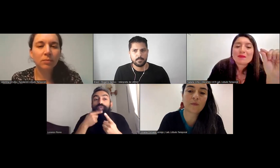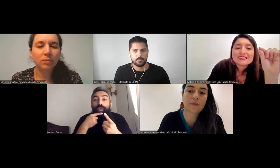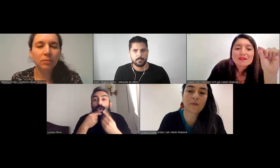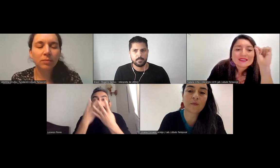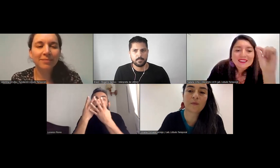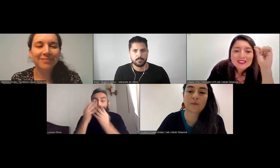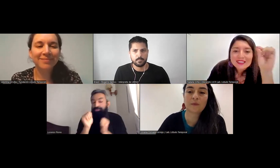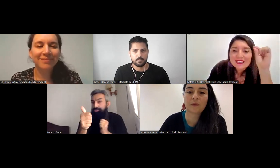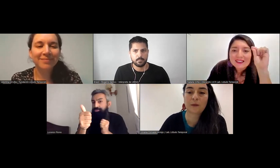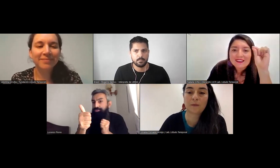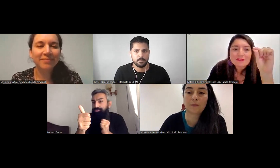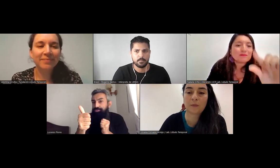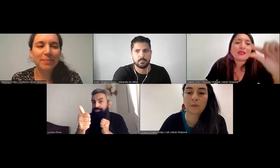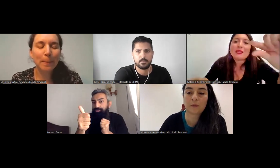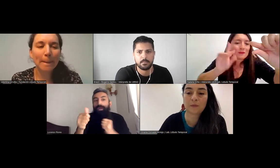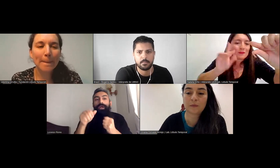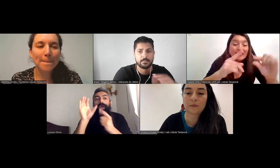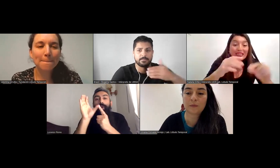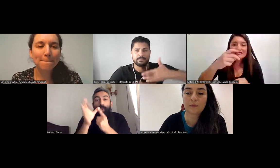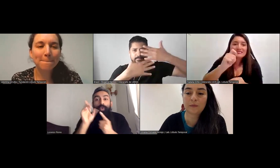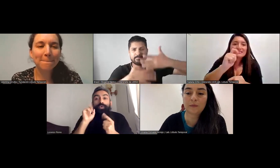Perdón, me aparece en la pantalla.